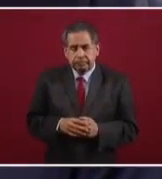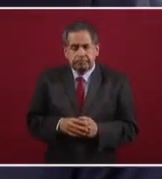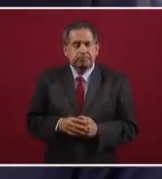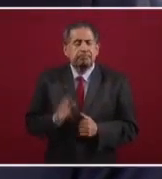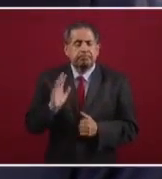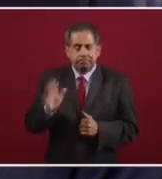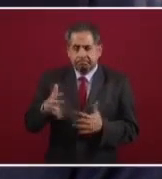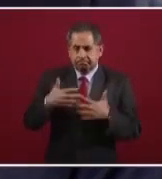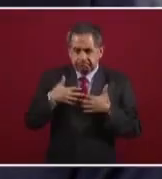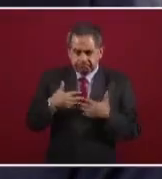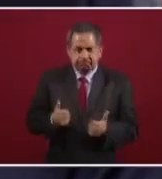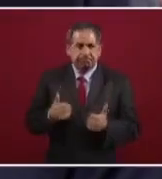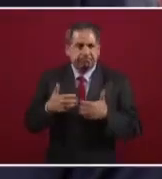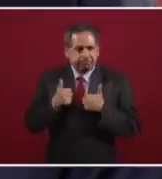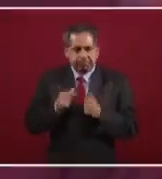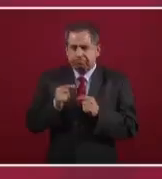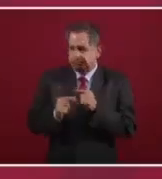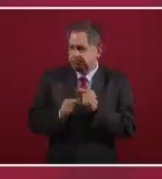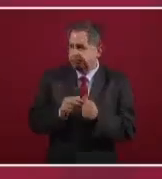entendiendo, aceptando